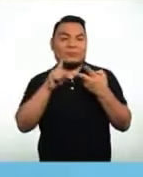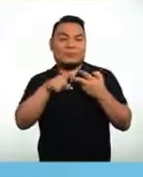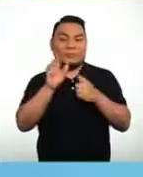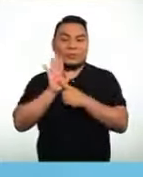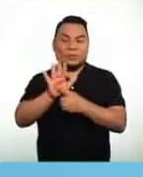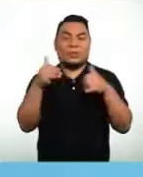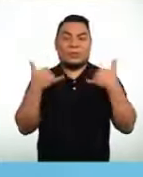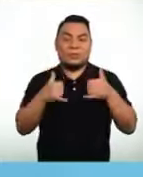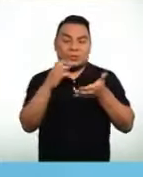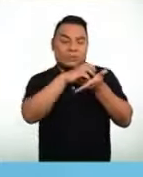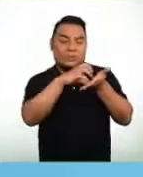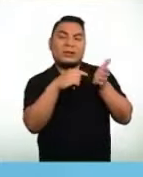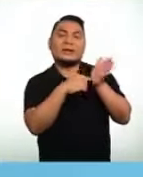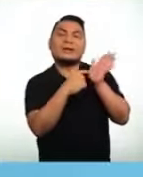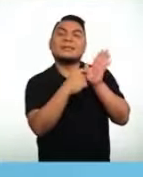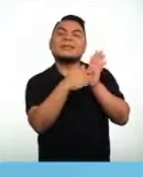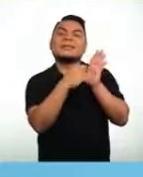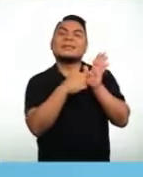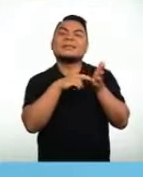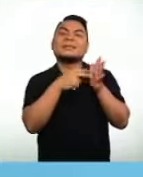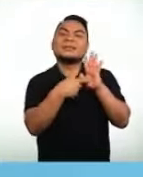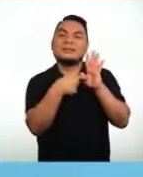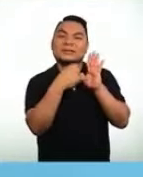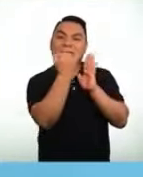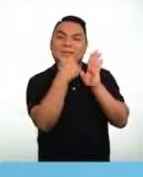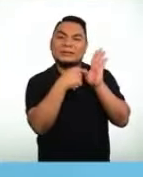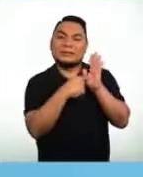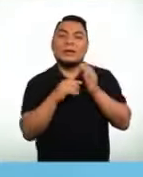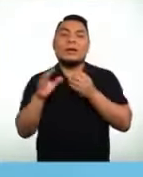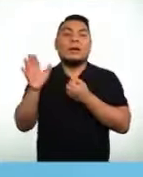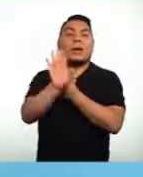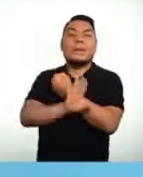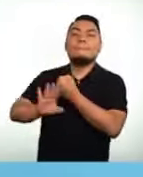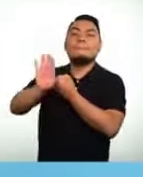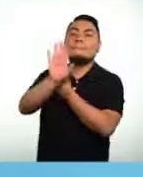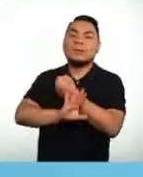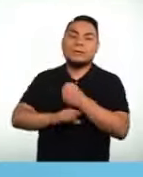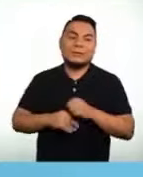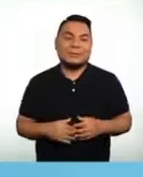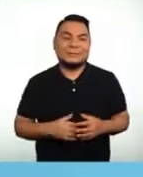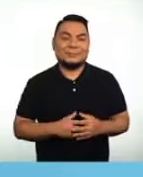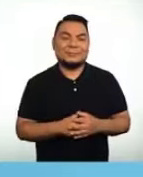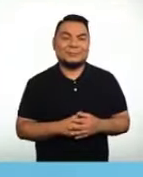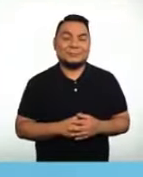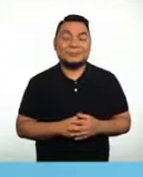Luego, muéstrenle el pictograma cuyo significado es proteger.